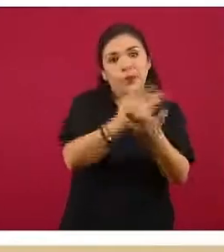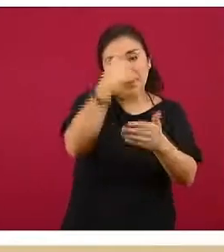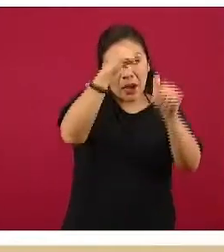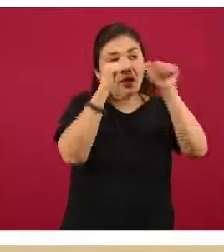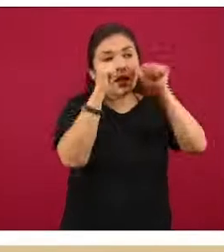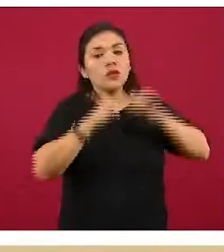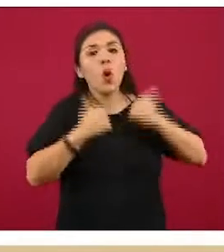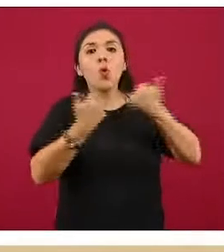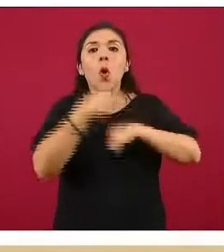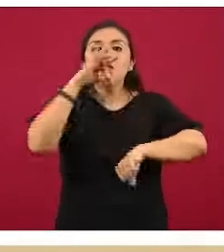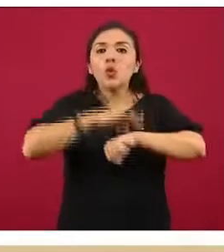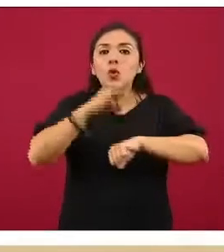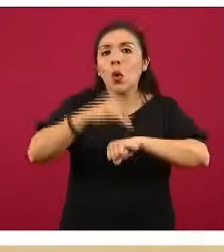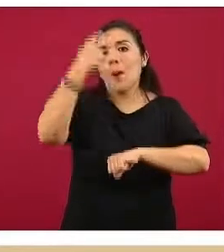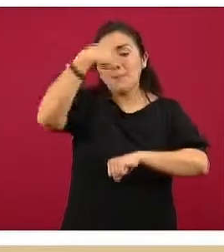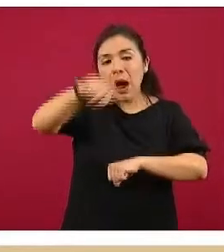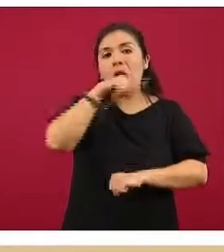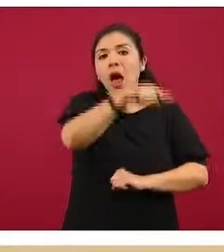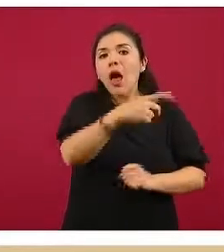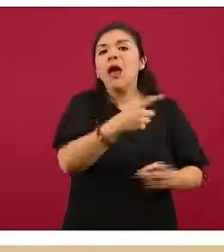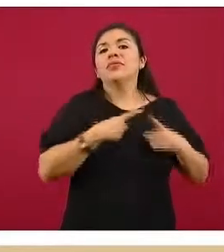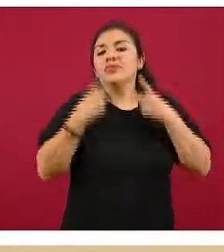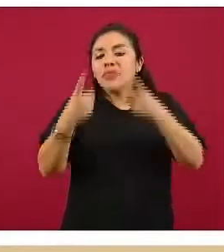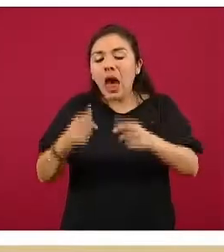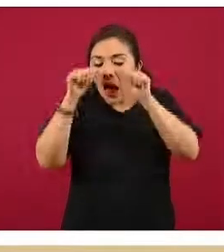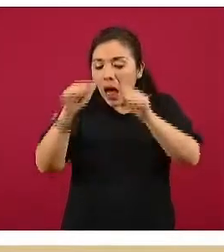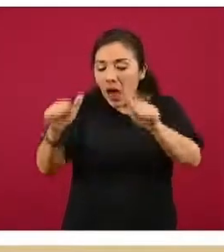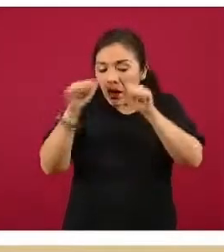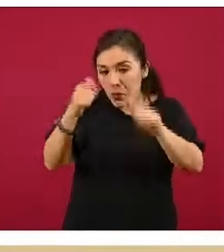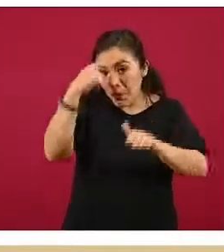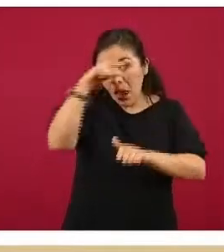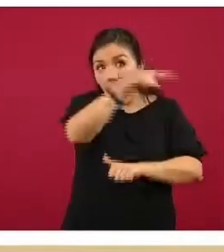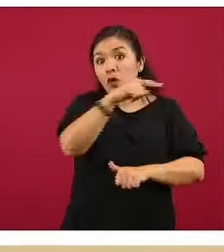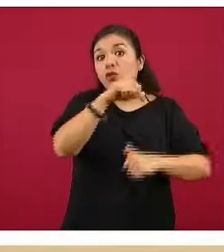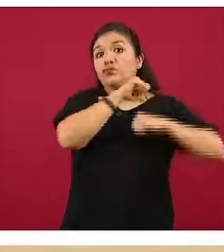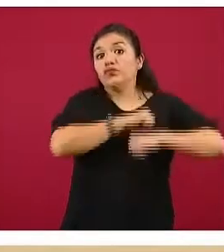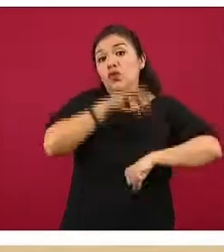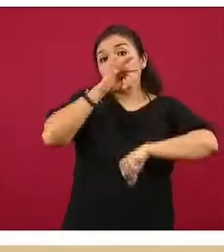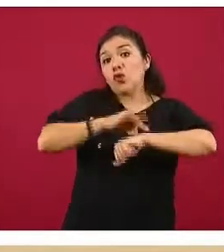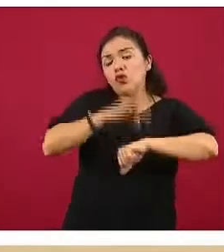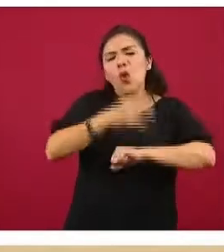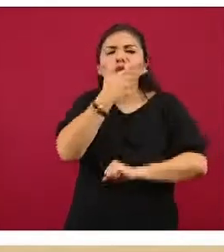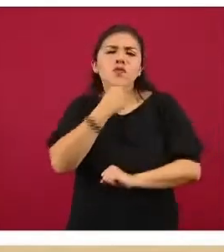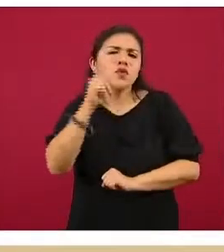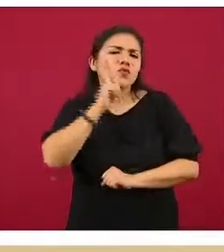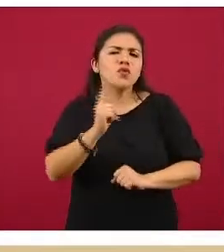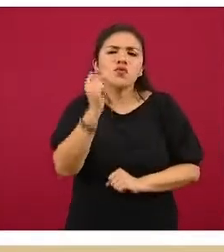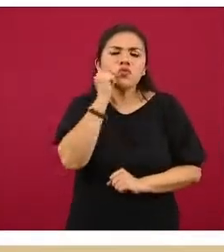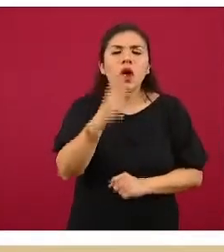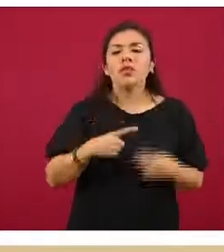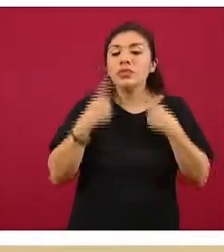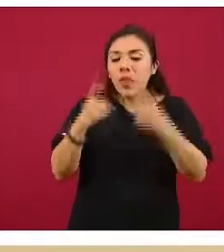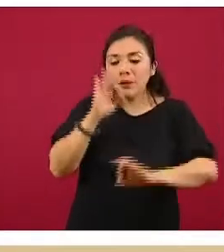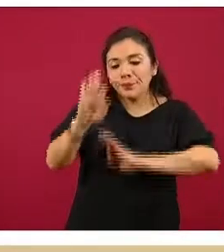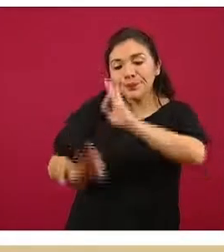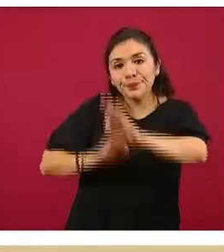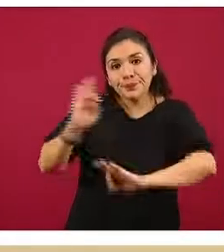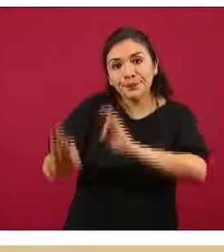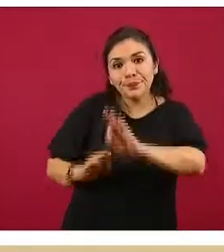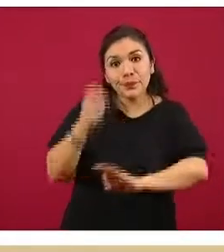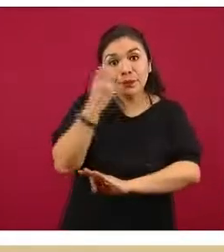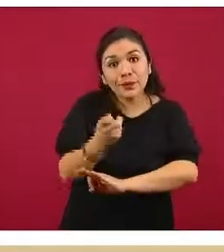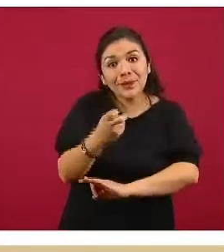médica para recibir la atención que el médico o la médica les proporcione y pues esto